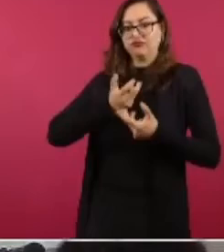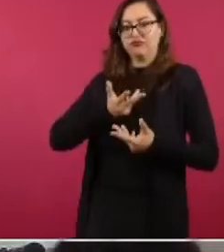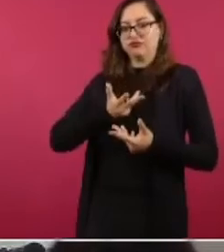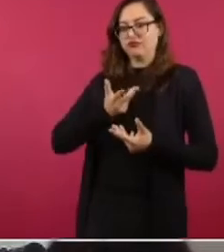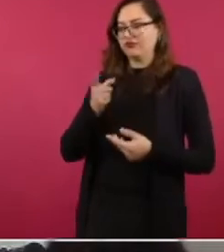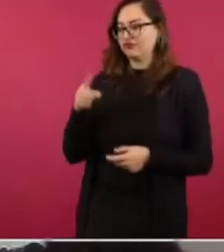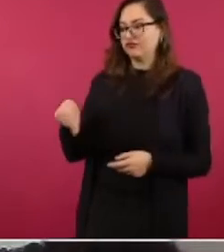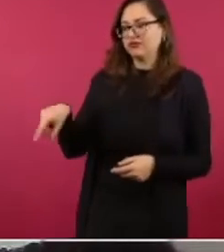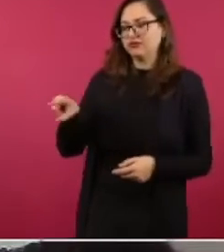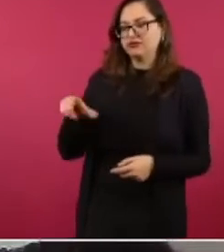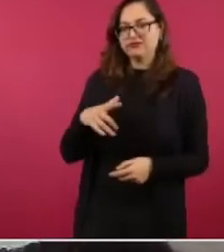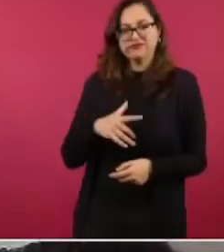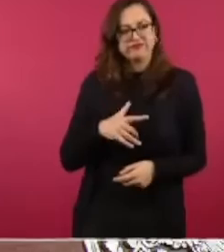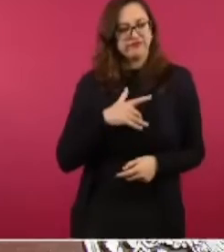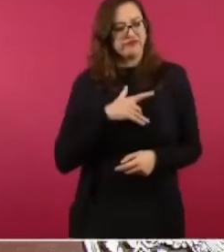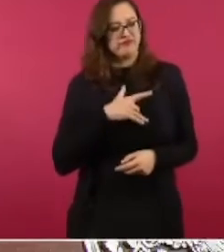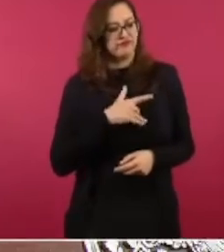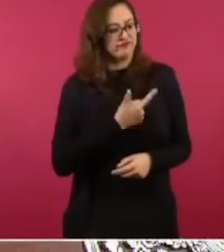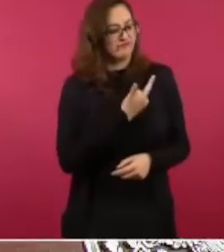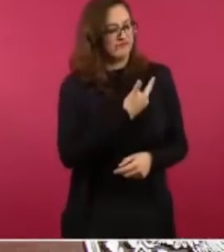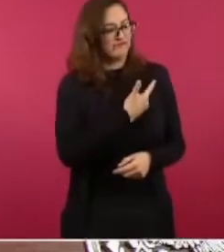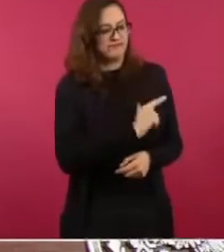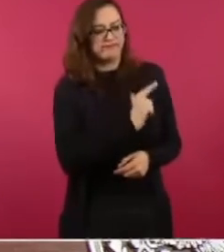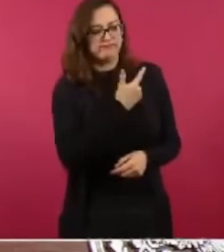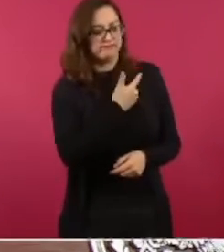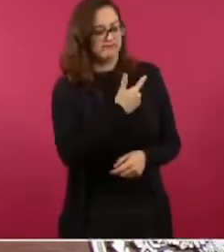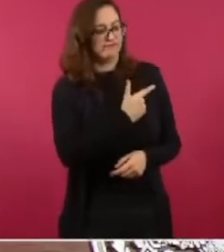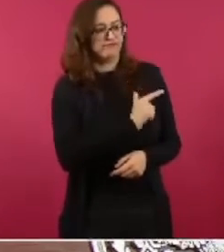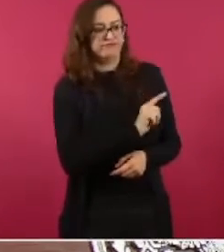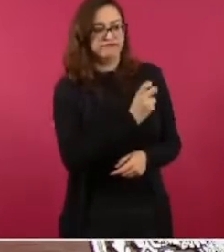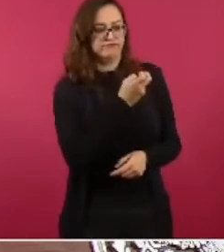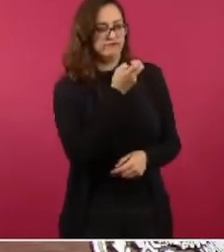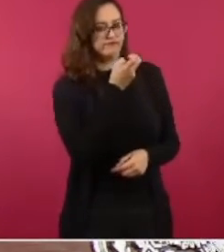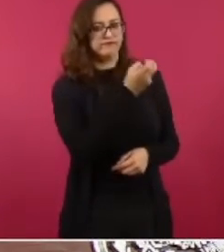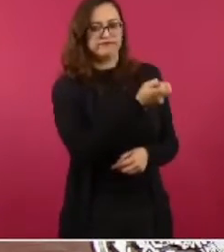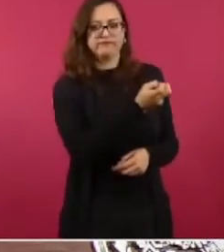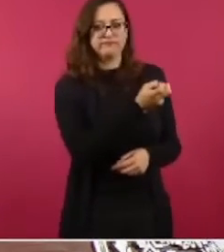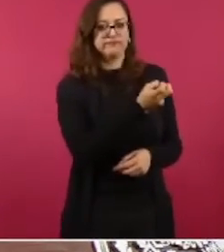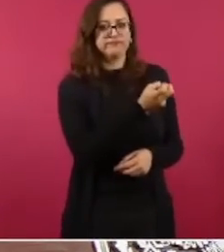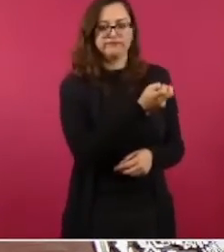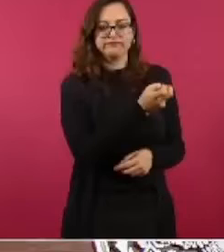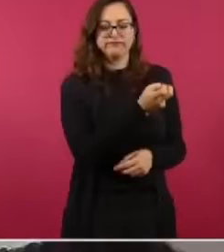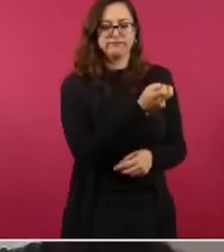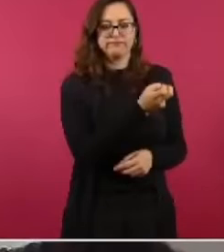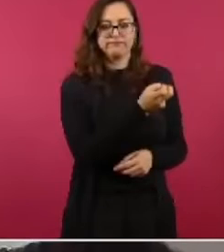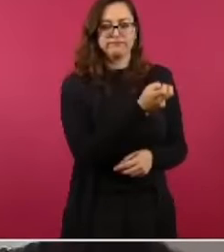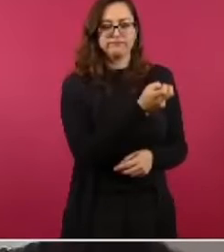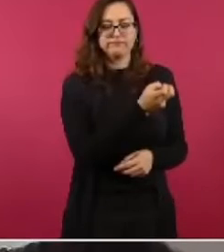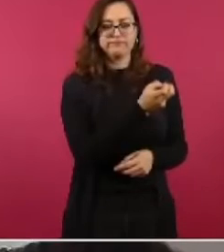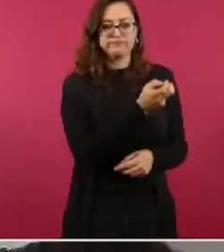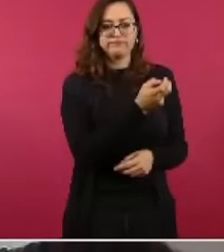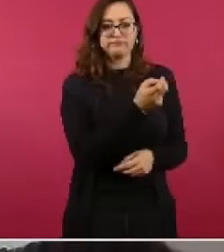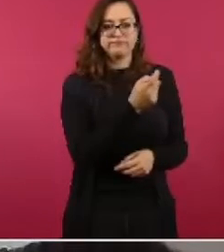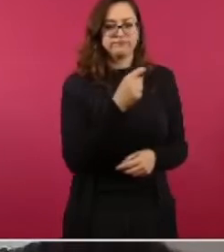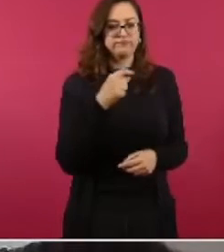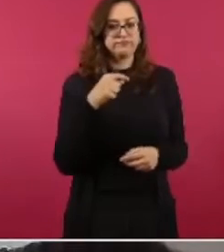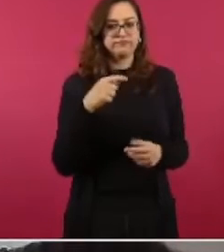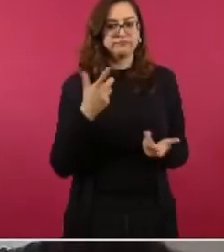o a los oficialistas, empiezan a decir todos, ¿no? Empiezan